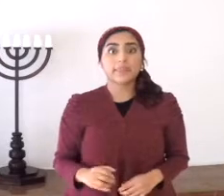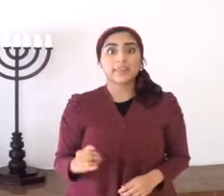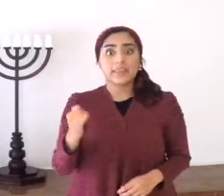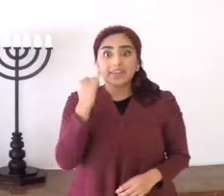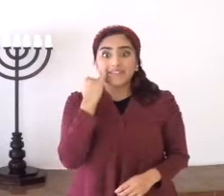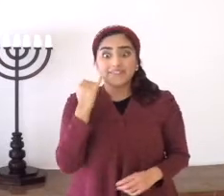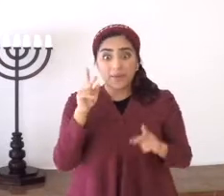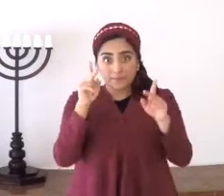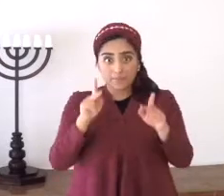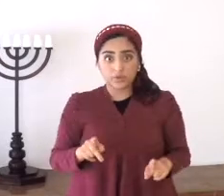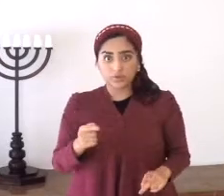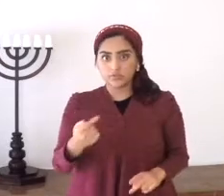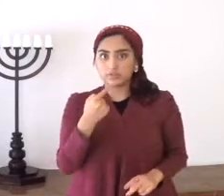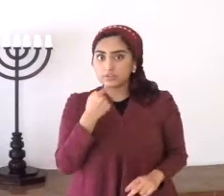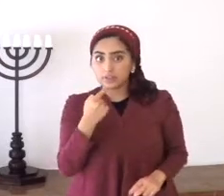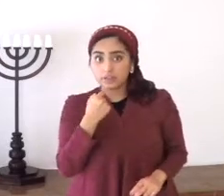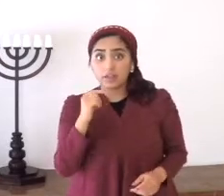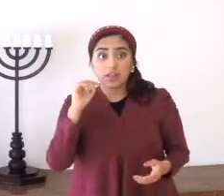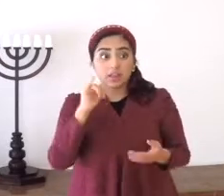al infierno.